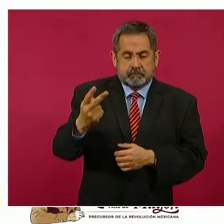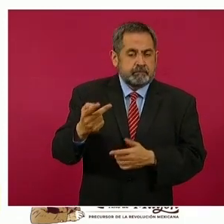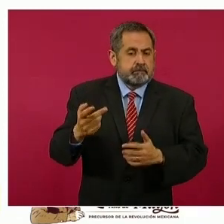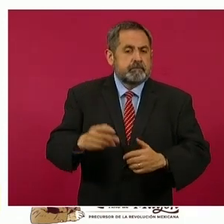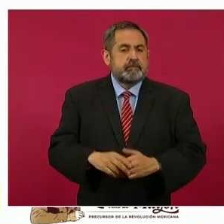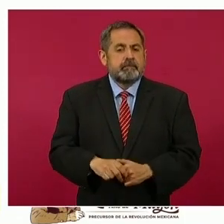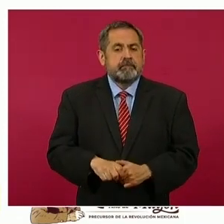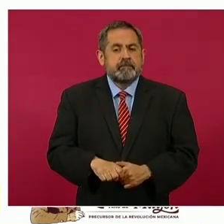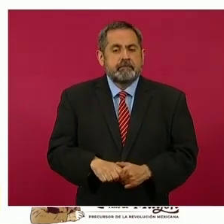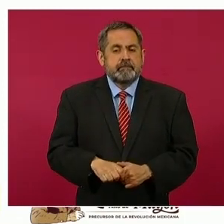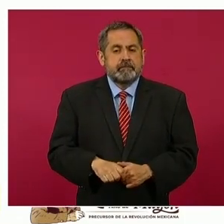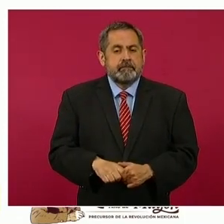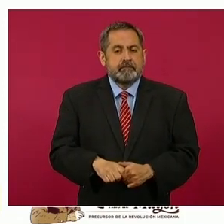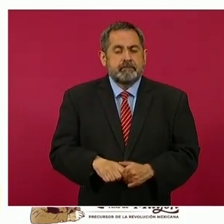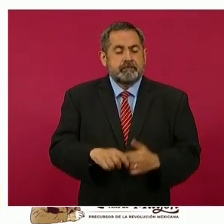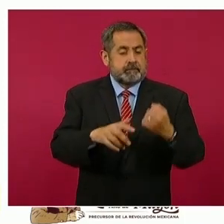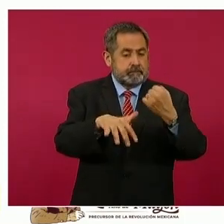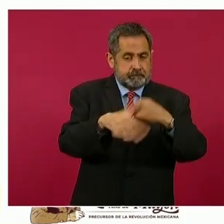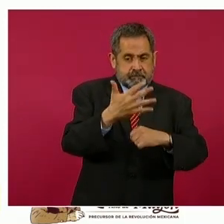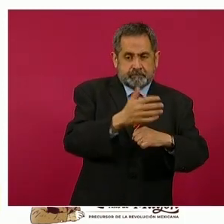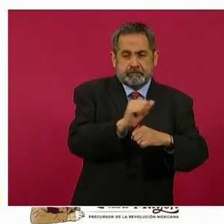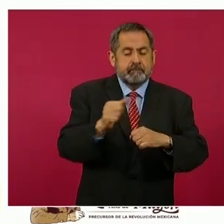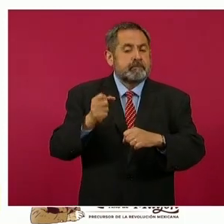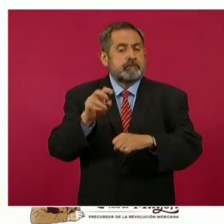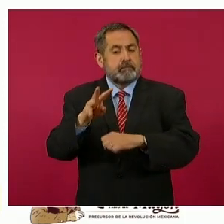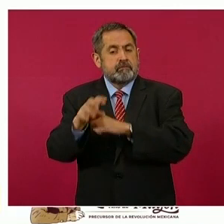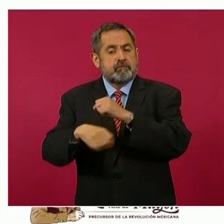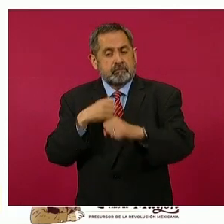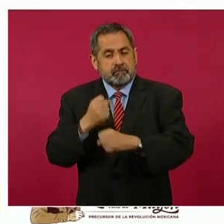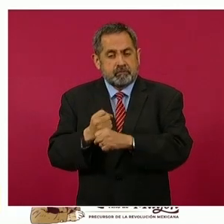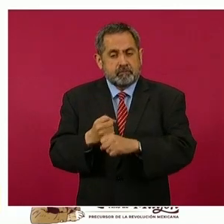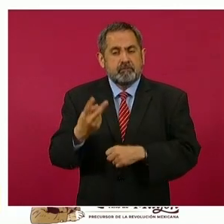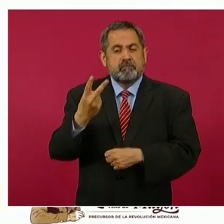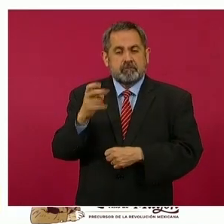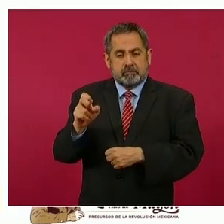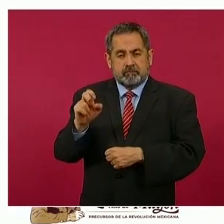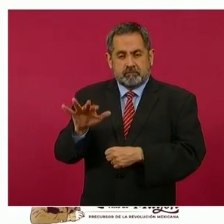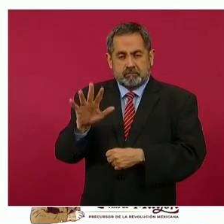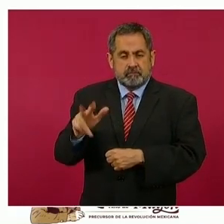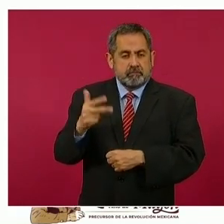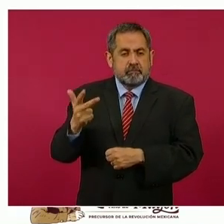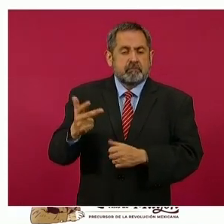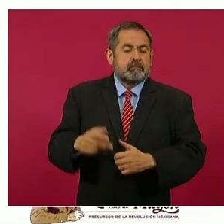siguiente, entre 15 y 19 años, 258.